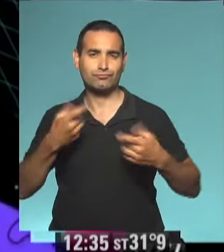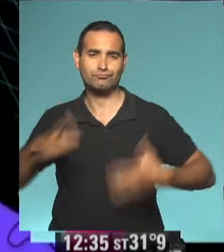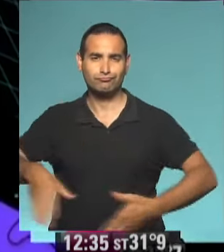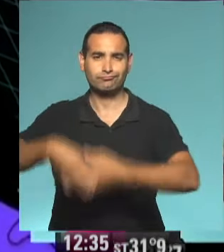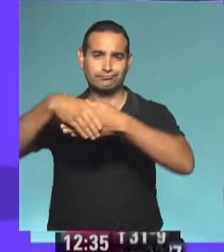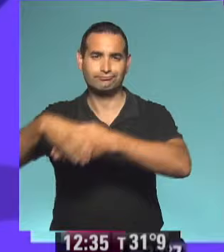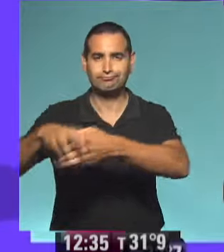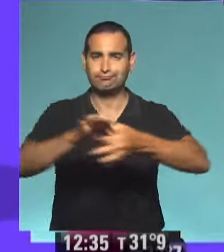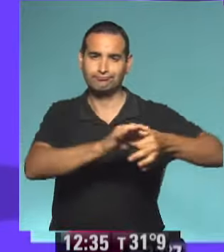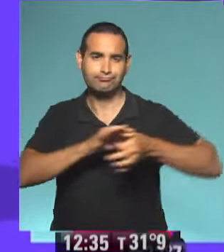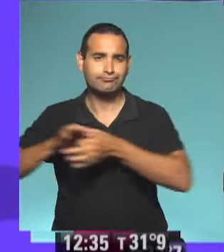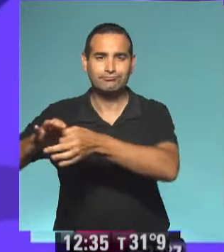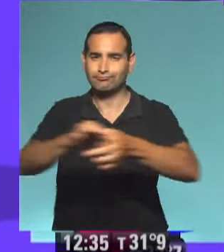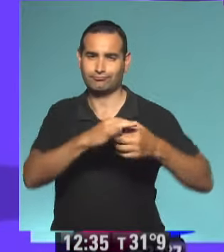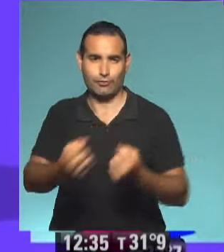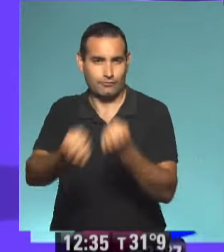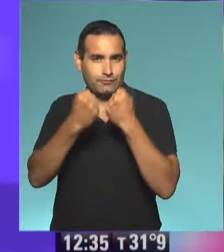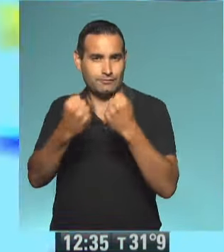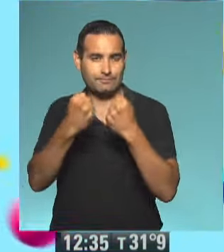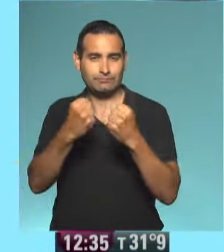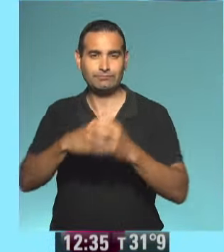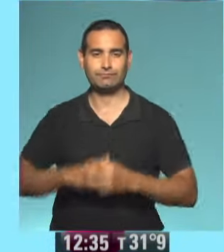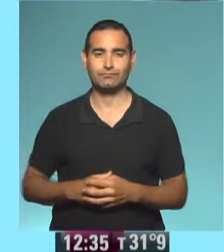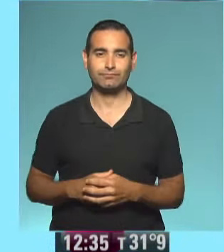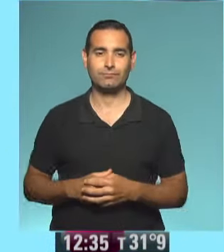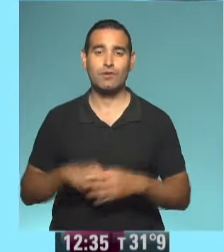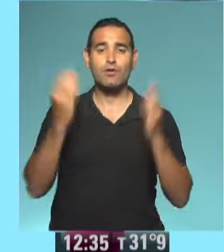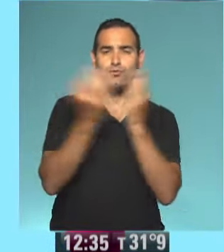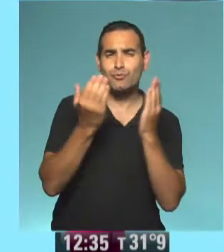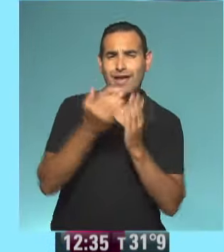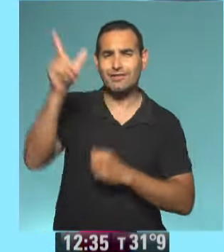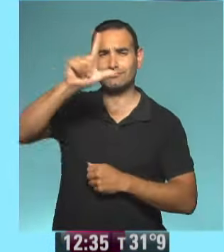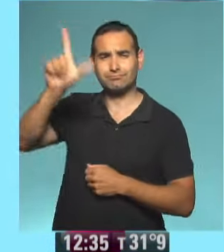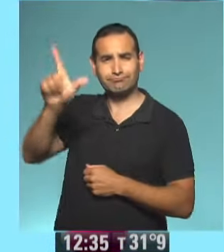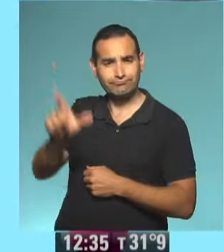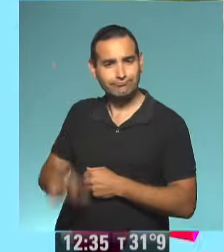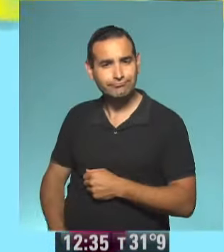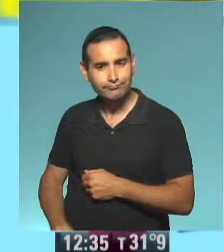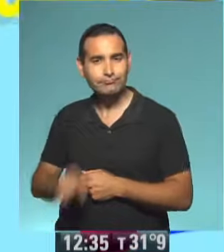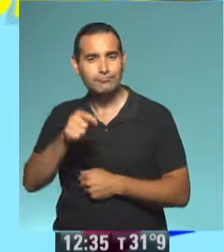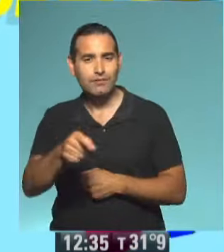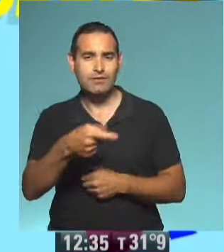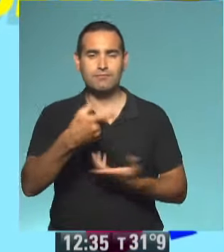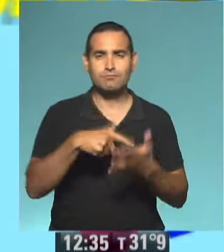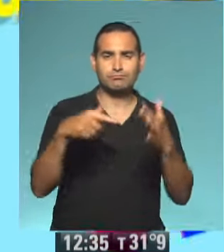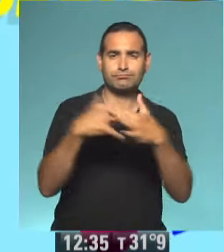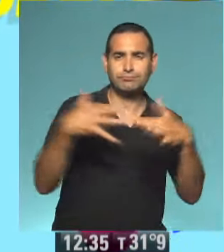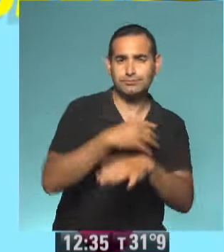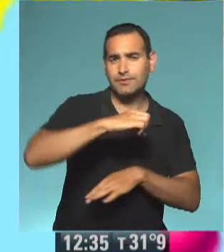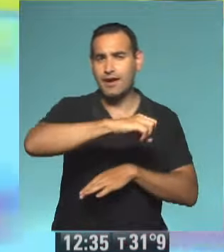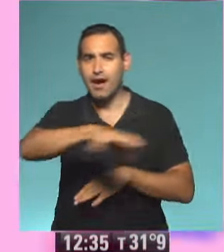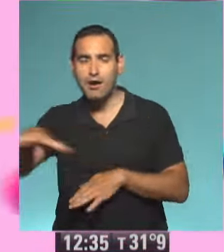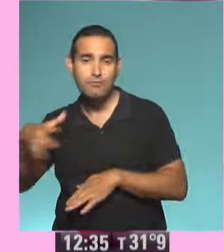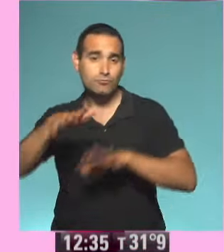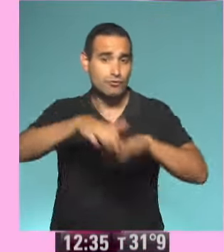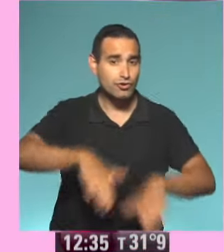manos tendremos fuerza. Estudiantes de todo el país, de sectores urbanos y rurales,